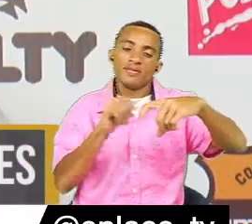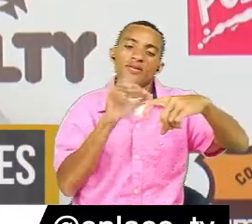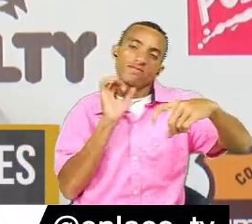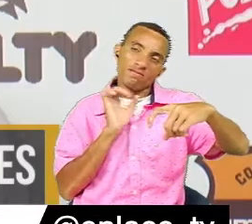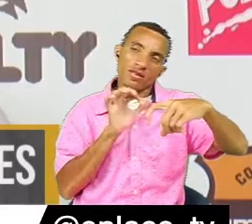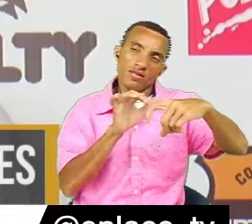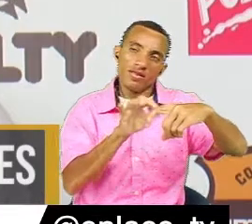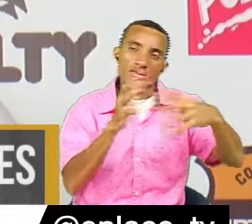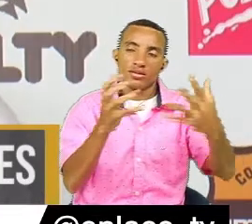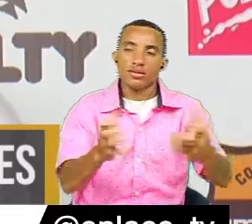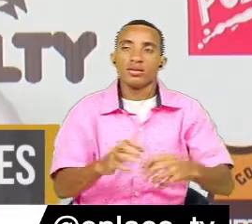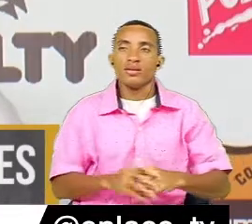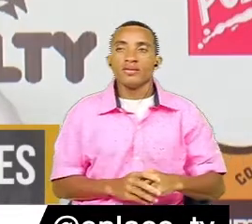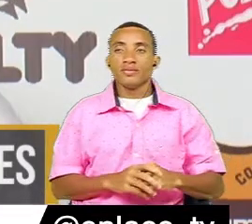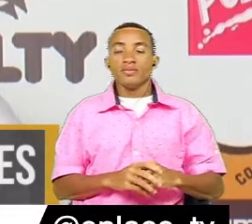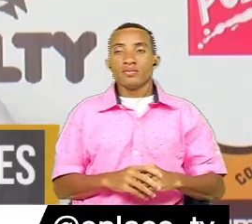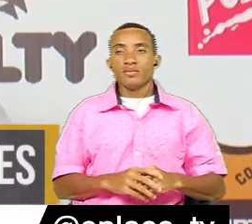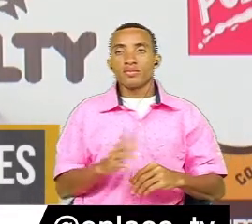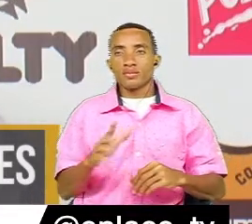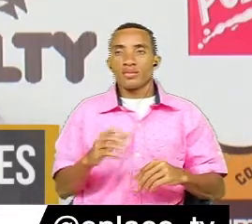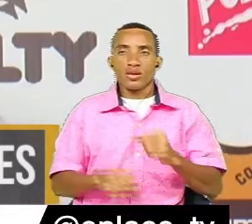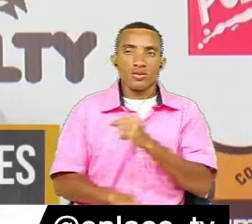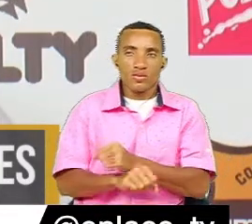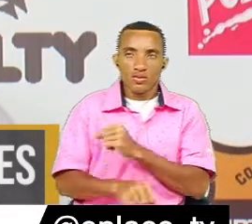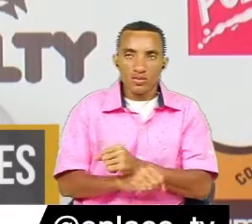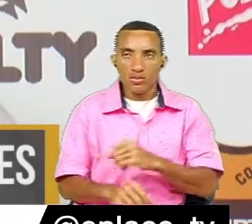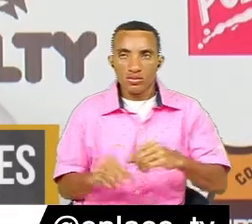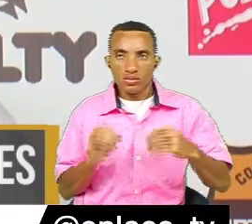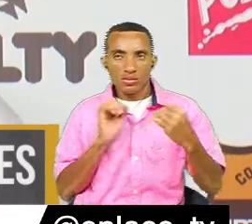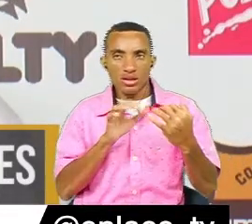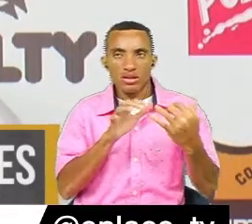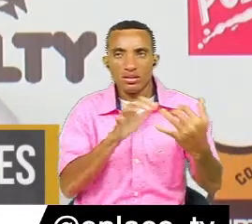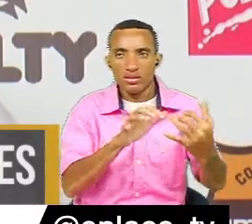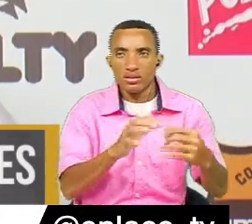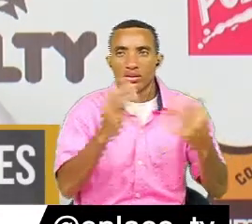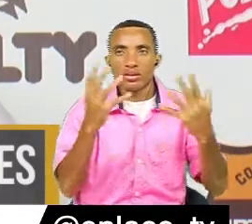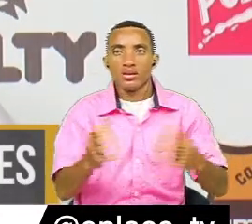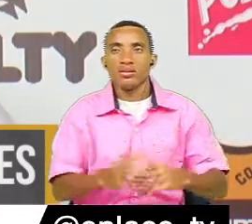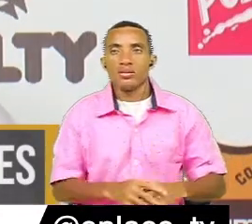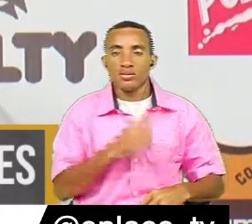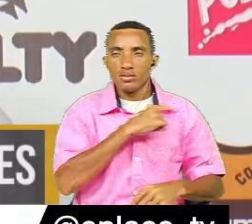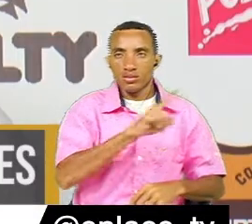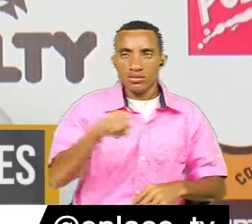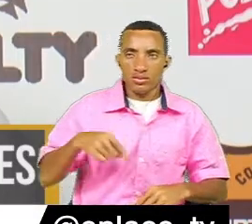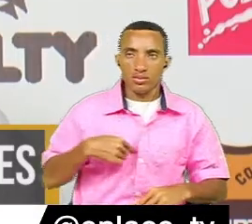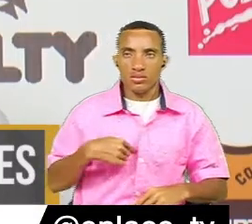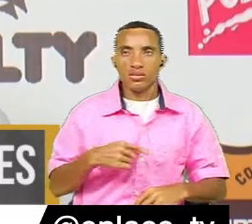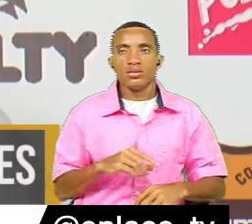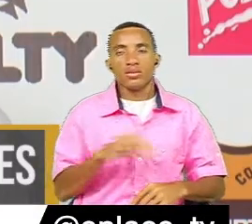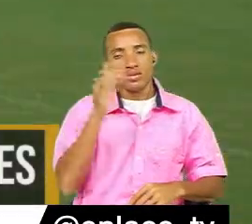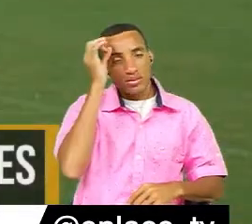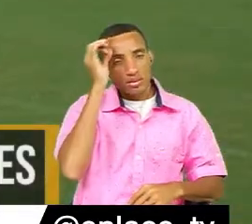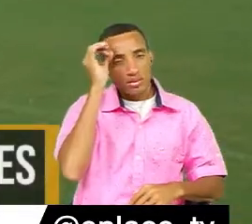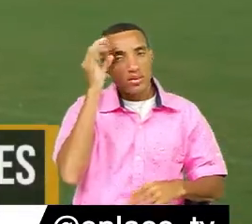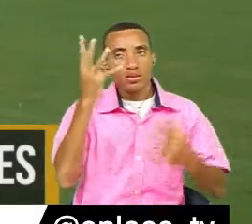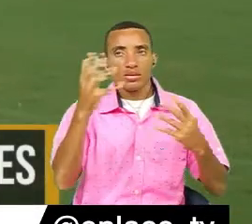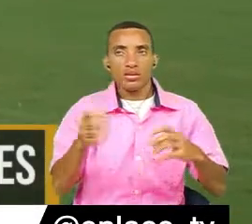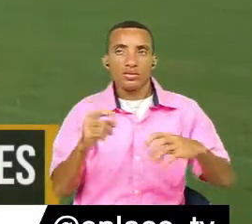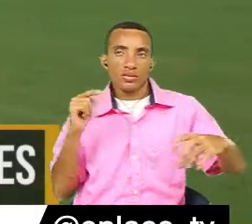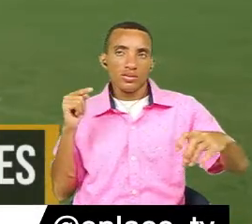porque yo creo que el fútbol es de contundencia. Entonces, la que tengamos, ojalá la podamos